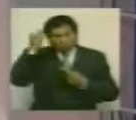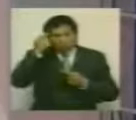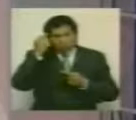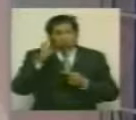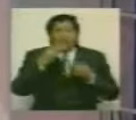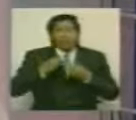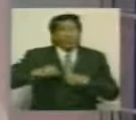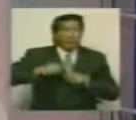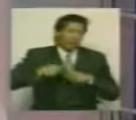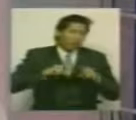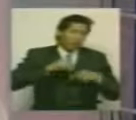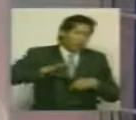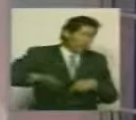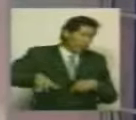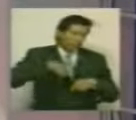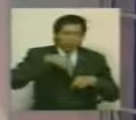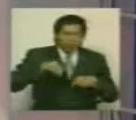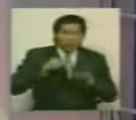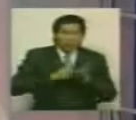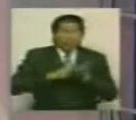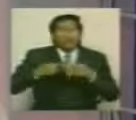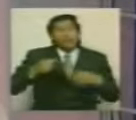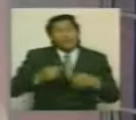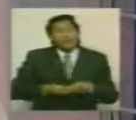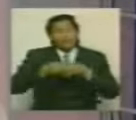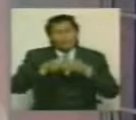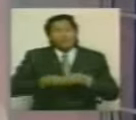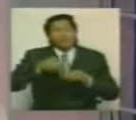las regiones sobre este tema, el pacto fiscal.